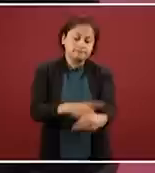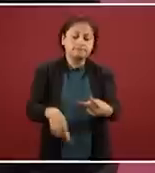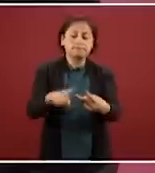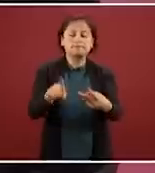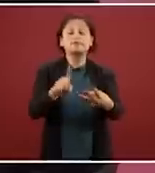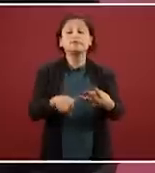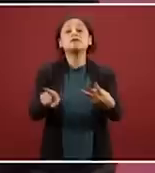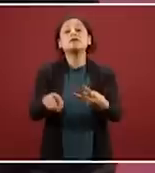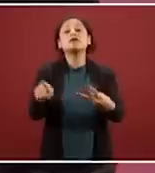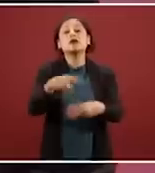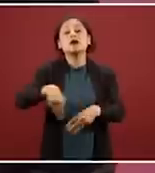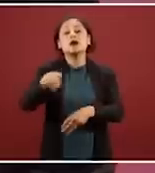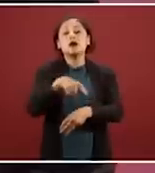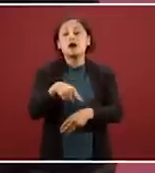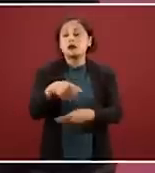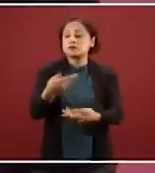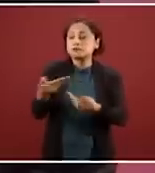haciendo,